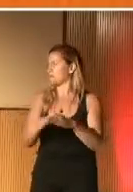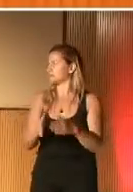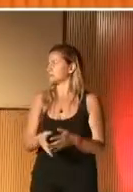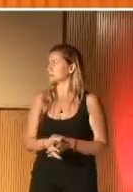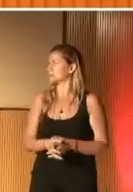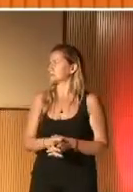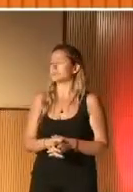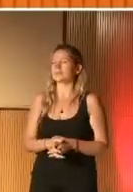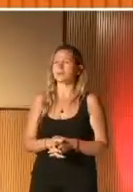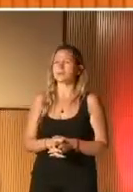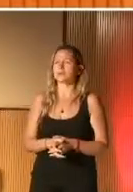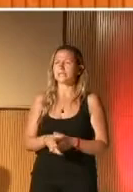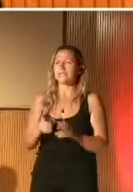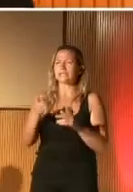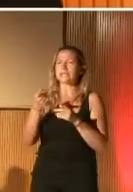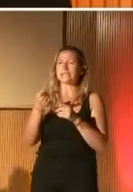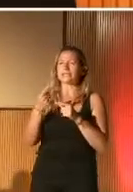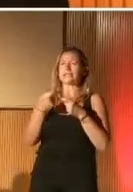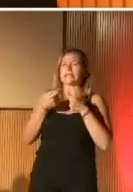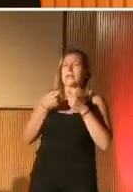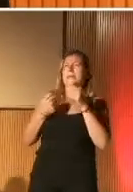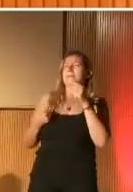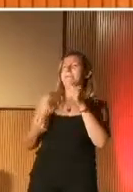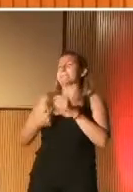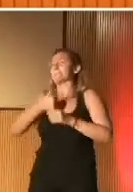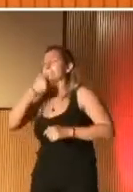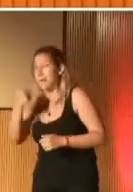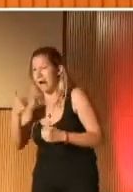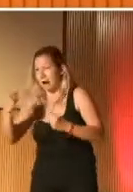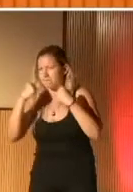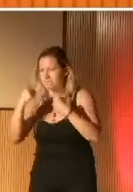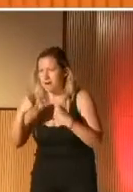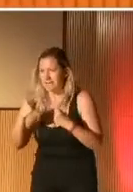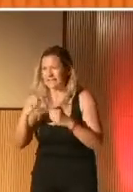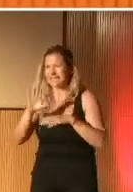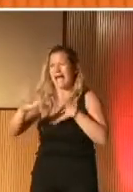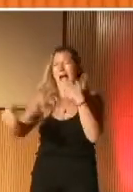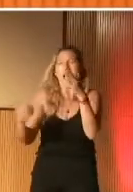Y si soy una mijita bruto, a lo mejor habéis podido llegar a 7.